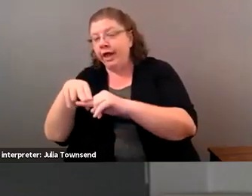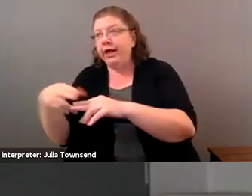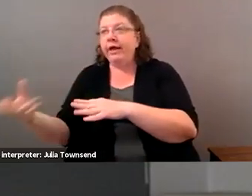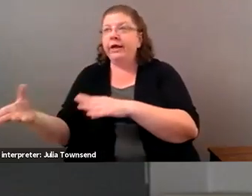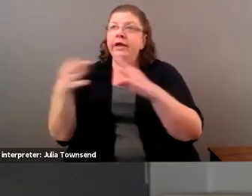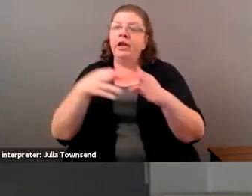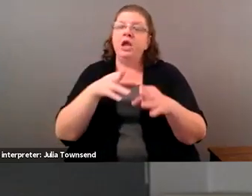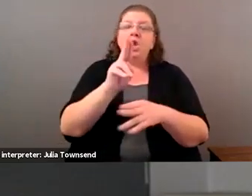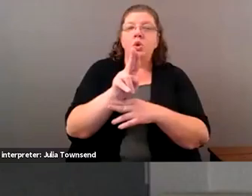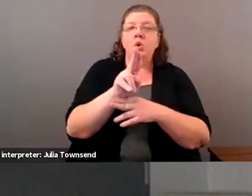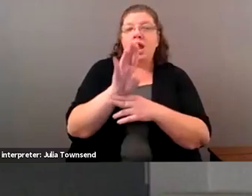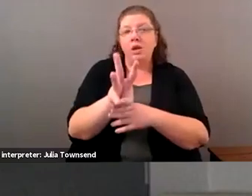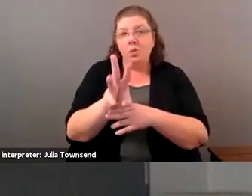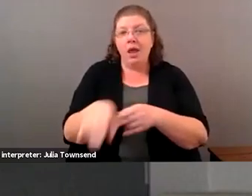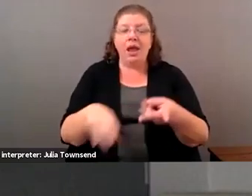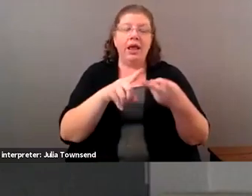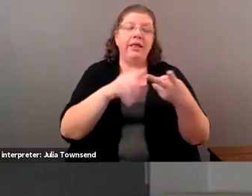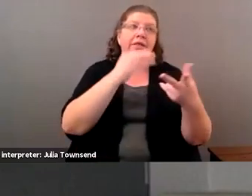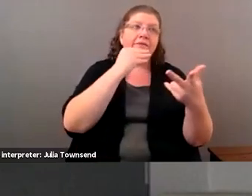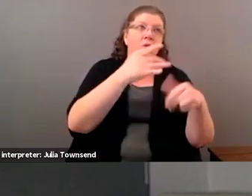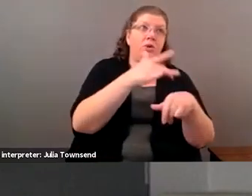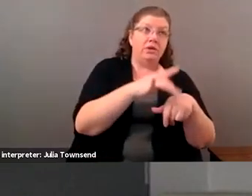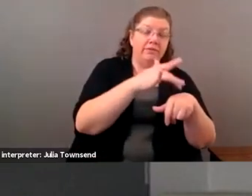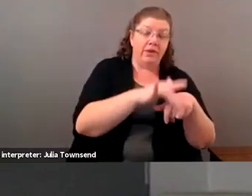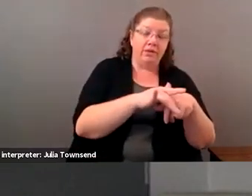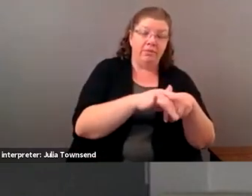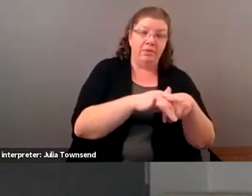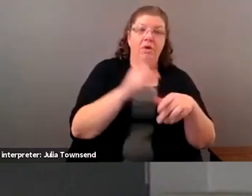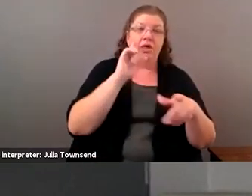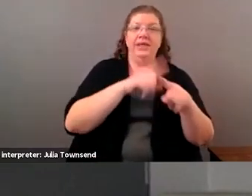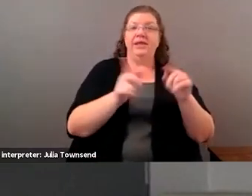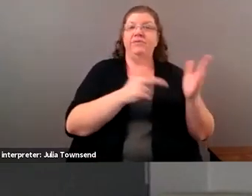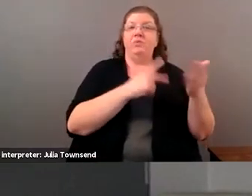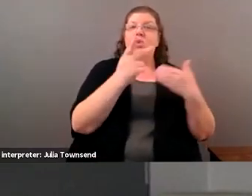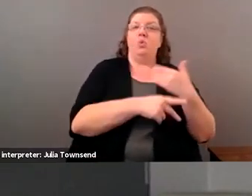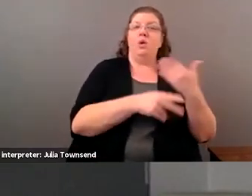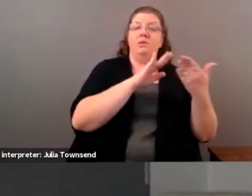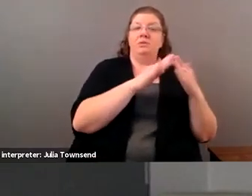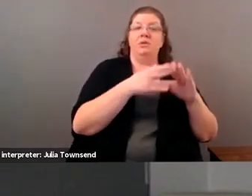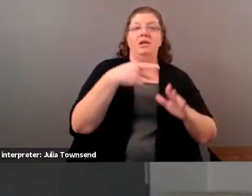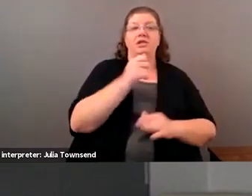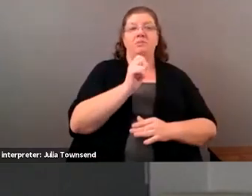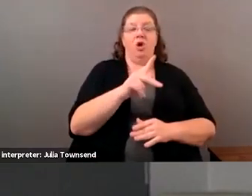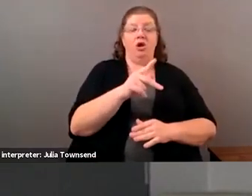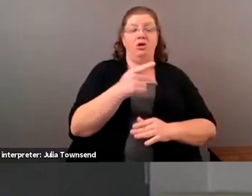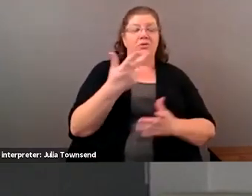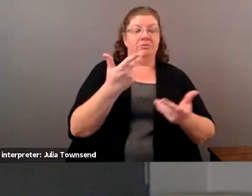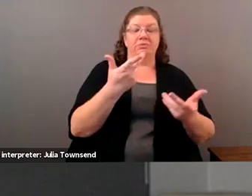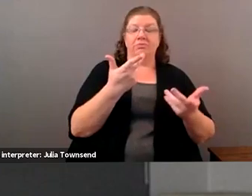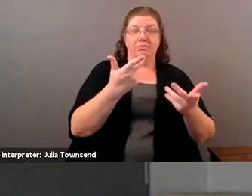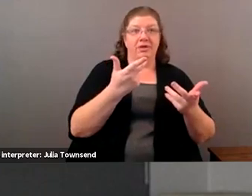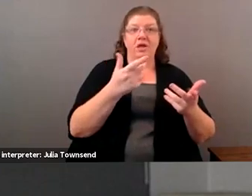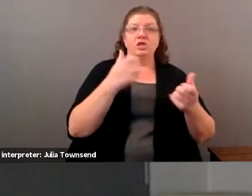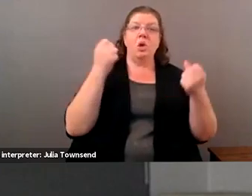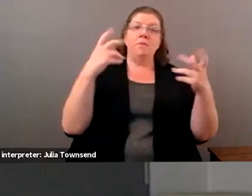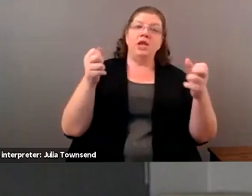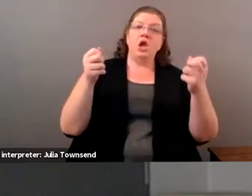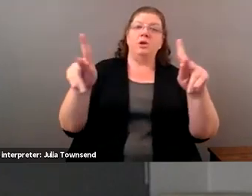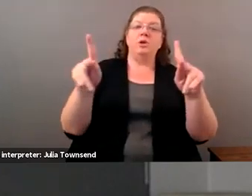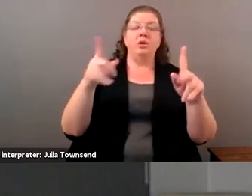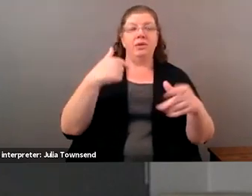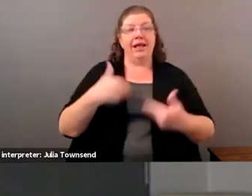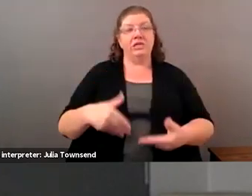diversión el son toda la comida que está disponible todos los distintos disponibles con si le parc sobre ex hay tantas oportunidades y yo lo siento